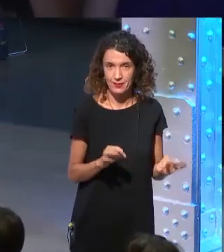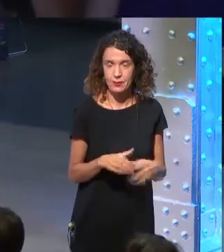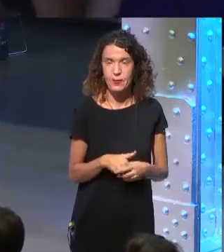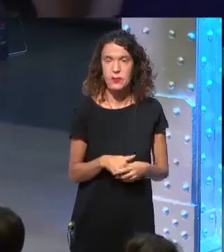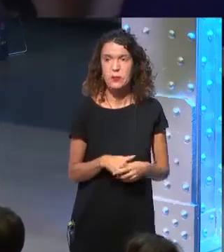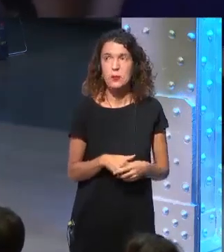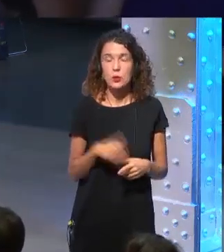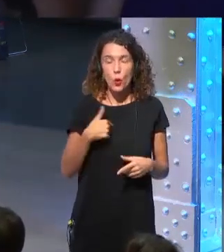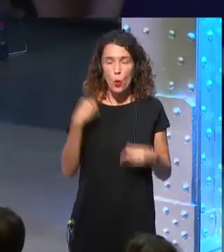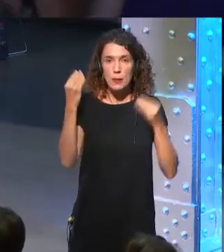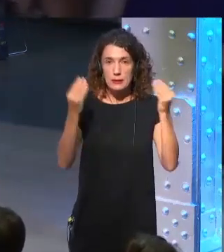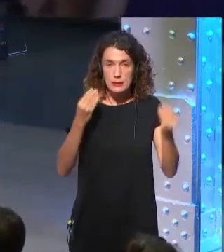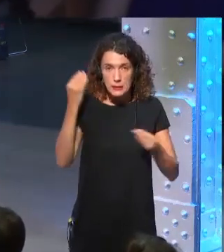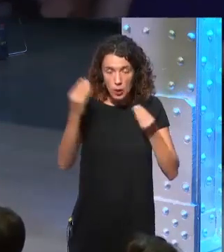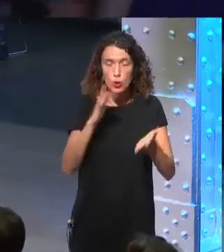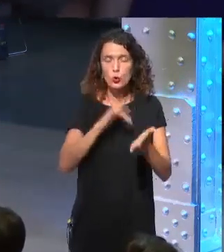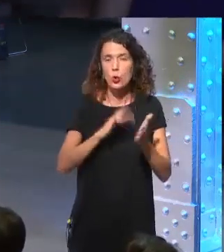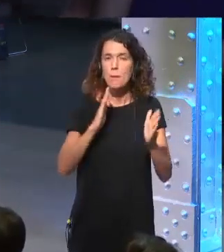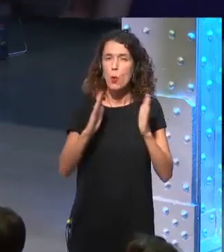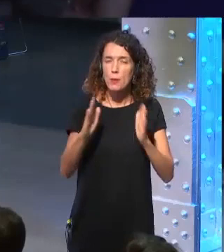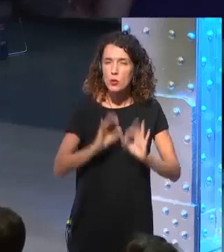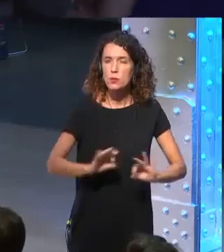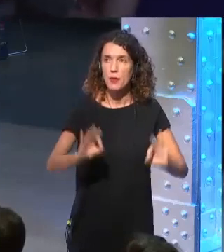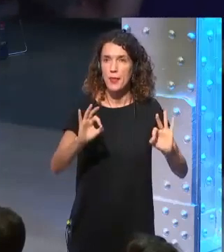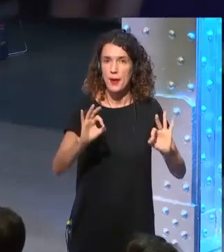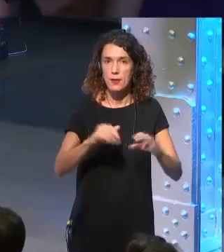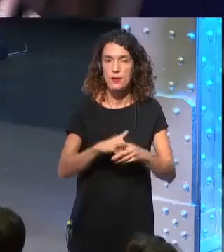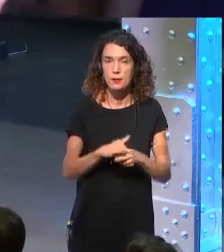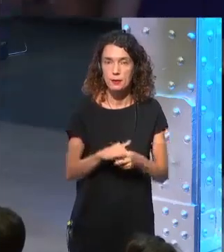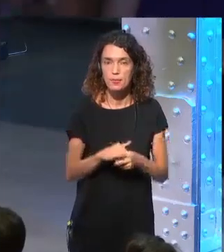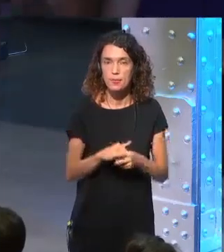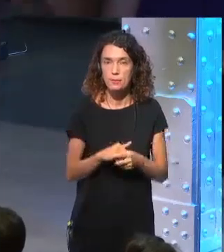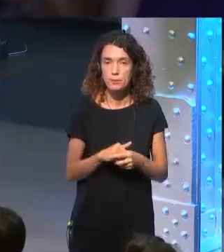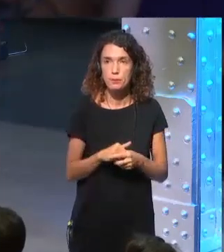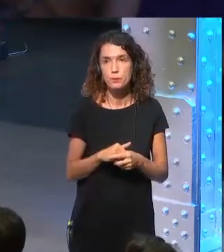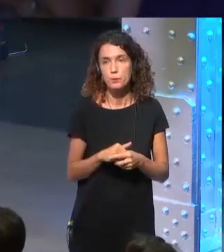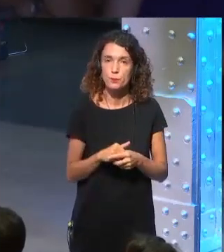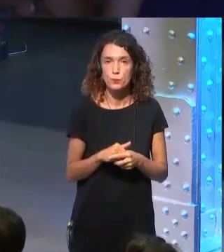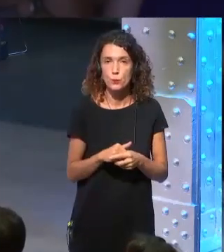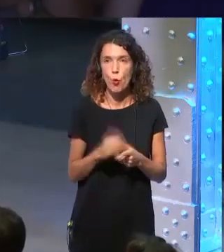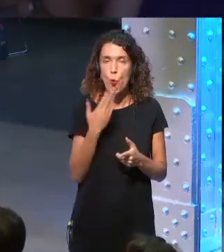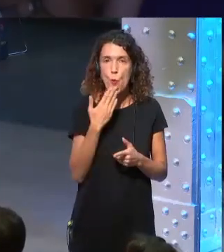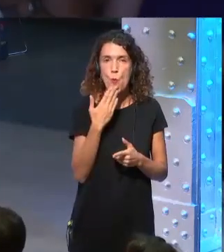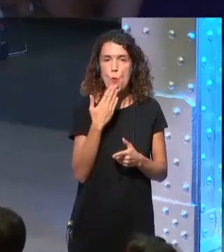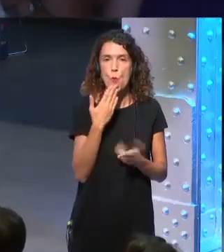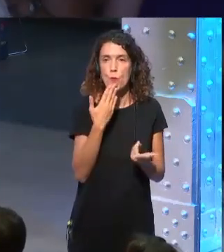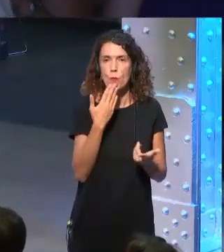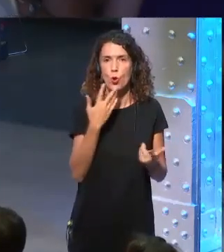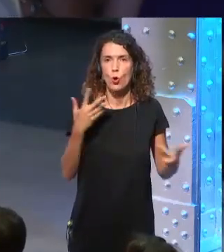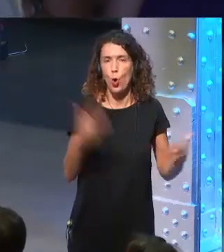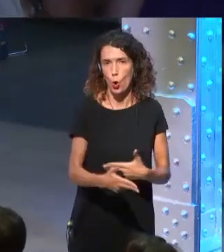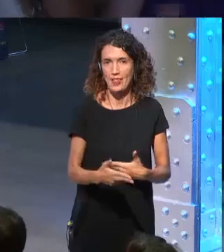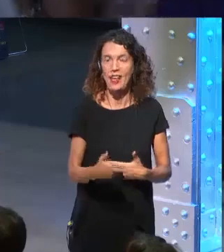Y pensando en un momento concreto, que es, digamos, una mutilación de